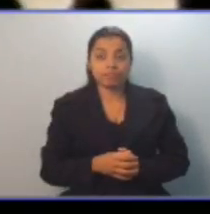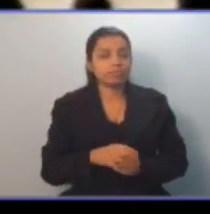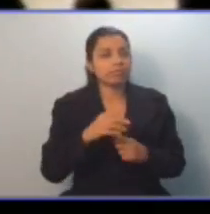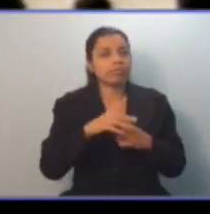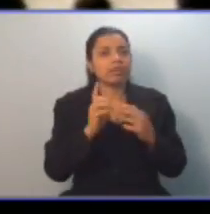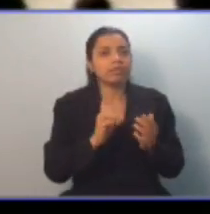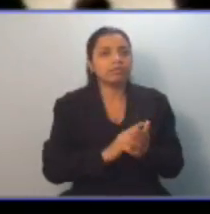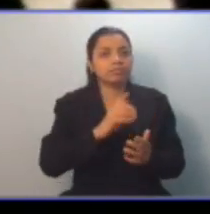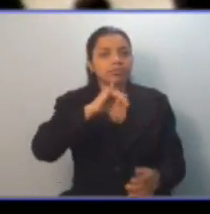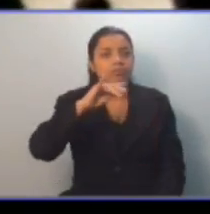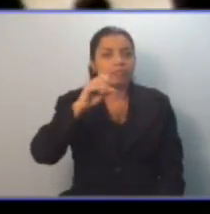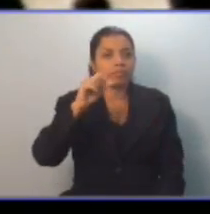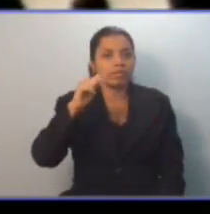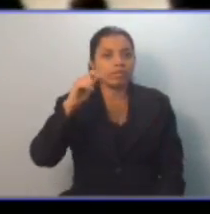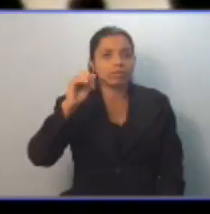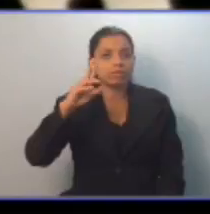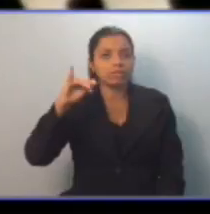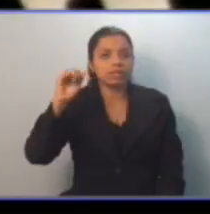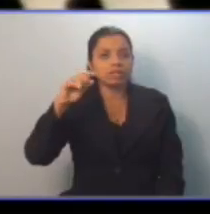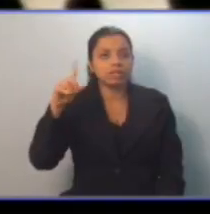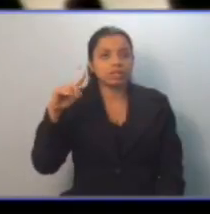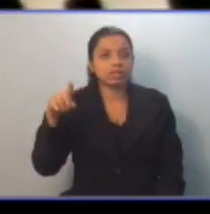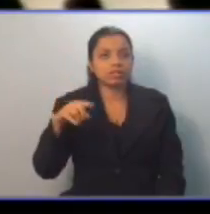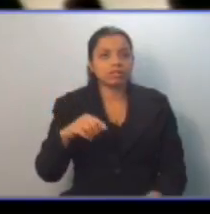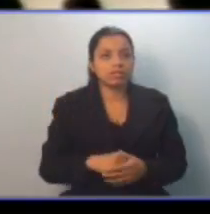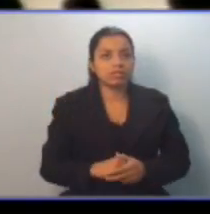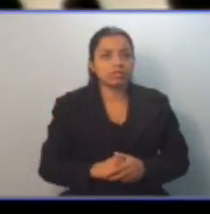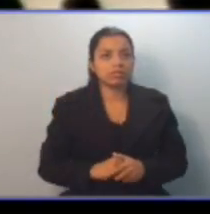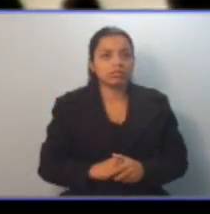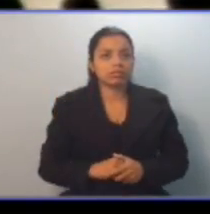Diputado José Antonio Almendares.